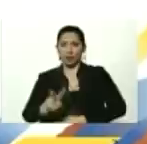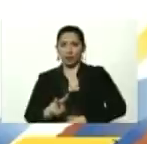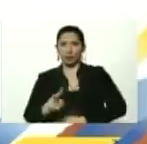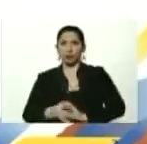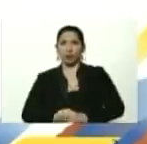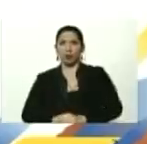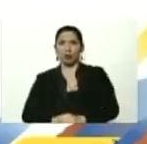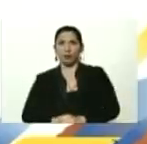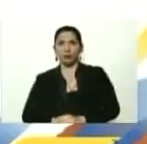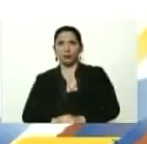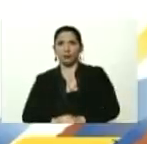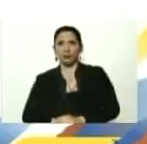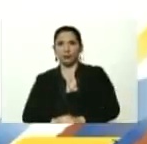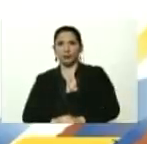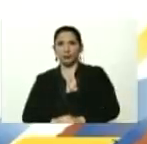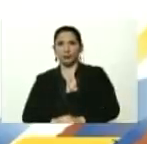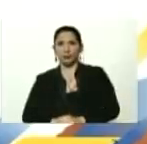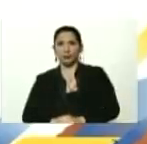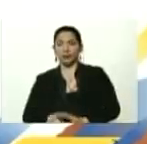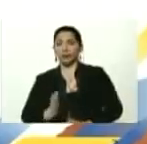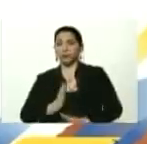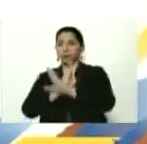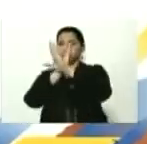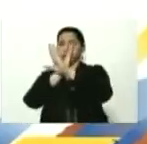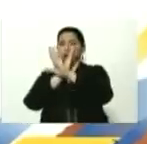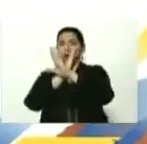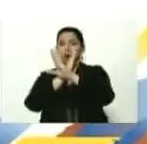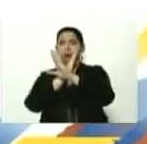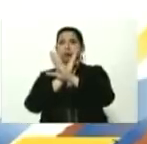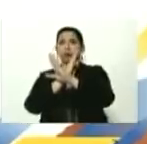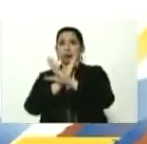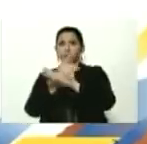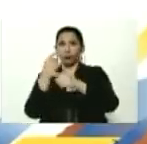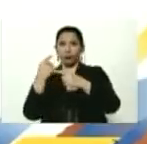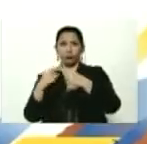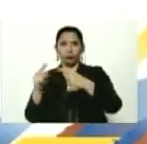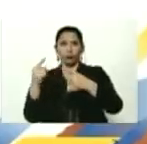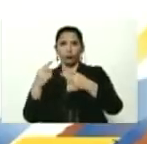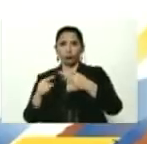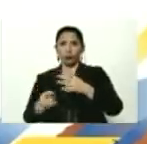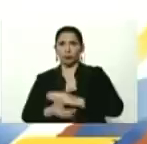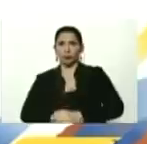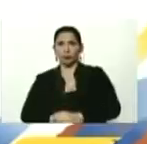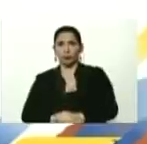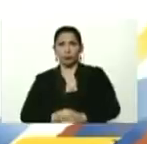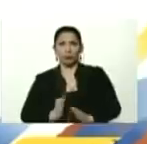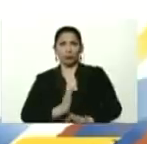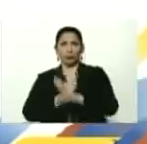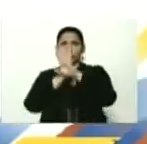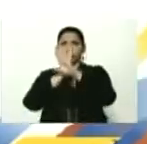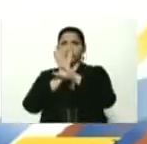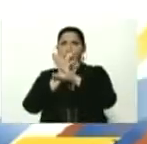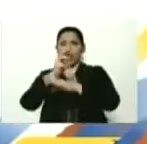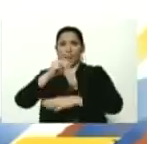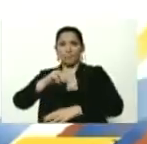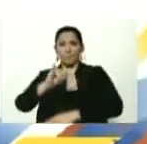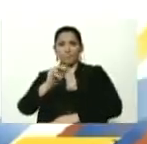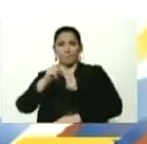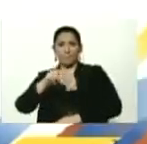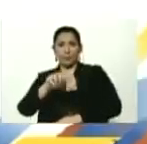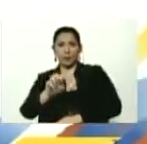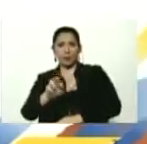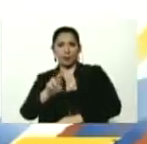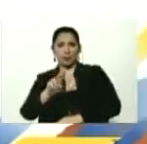Anónima, PDVSA, se sancionó a la Eurofinance, se sancionó a la empresa